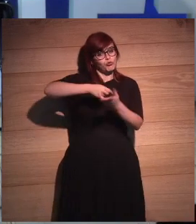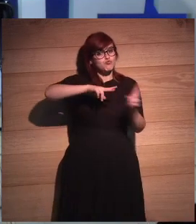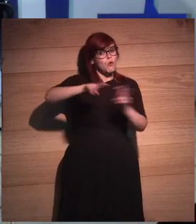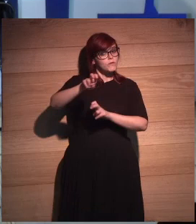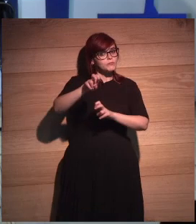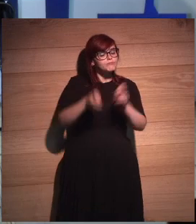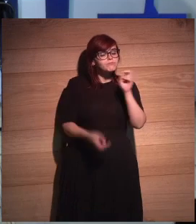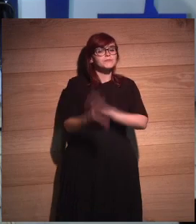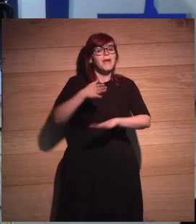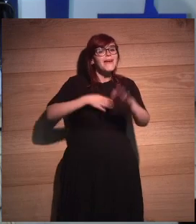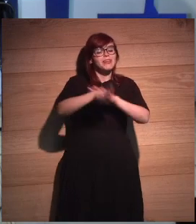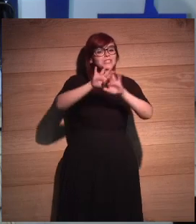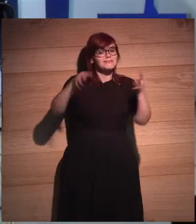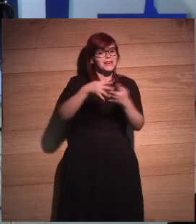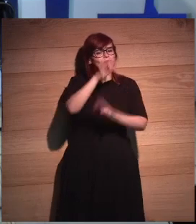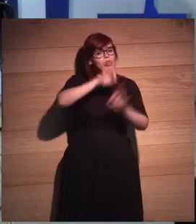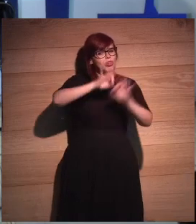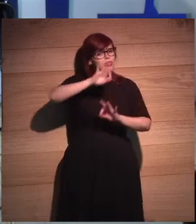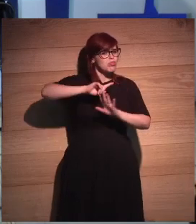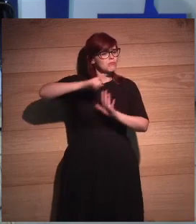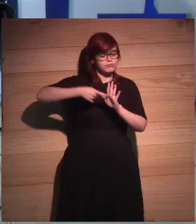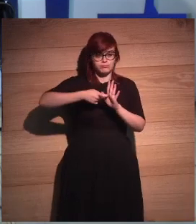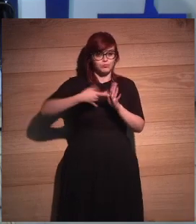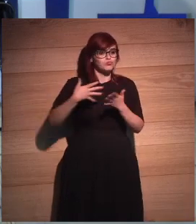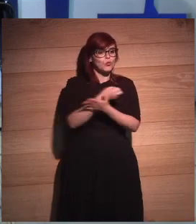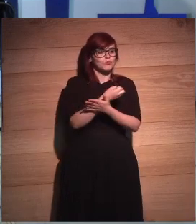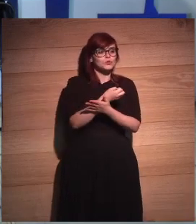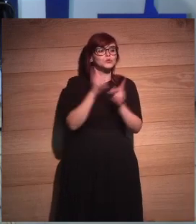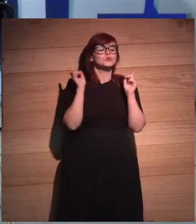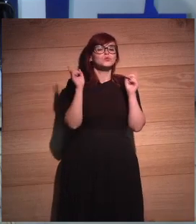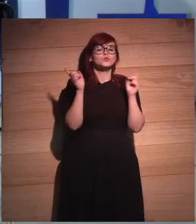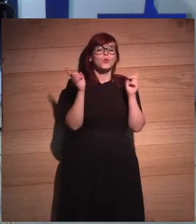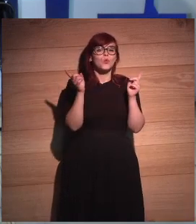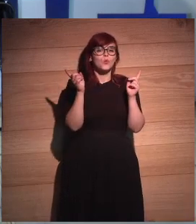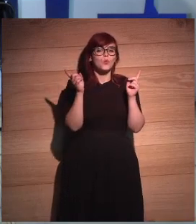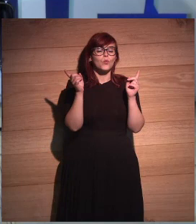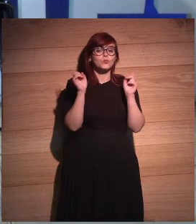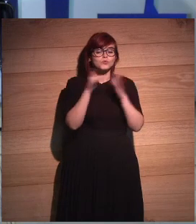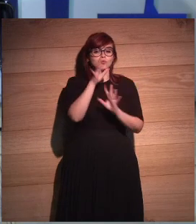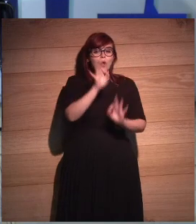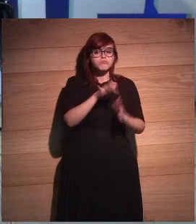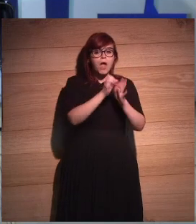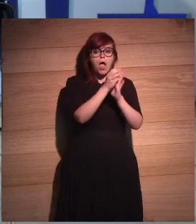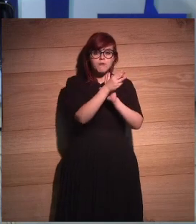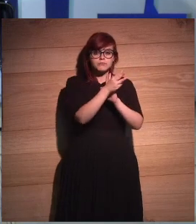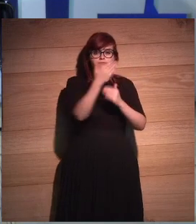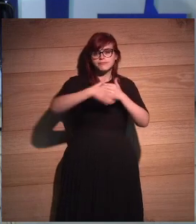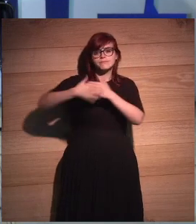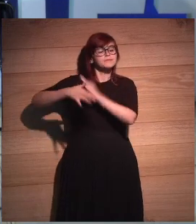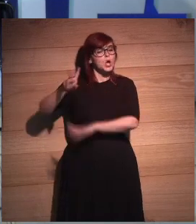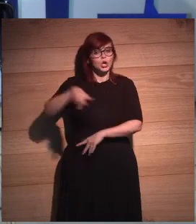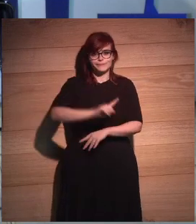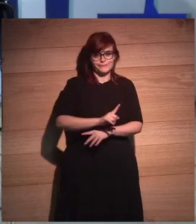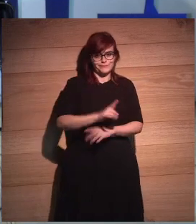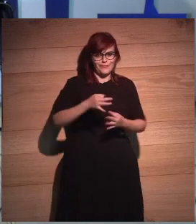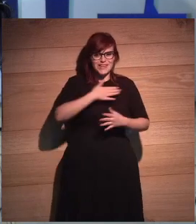proponéis es acceso a Internet, a la totalidad de Internet, ¿no? Sí. No solamente a determinadas aplicaciones, aunque uno